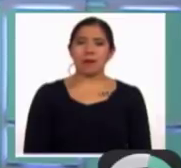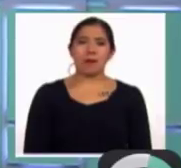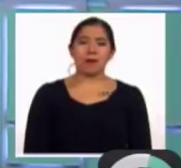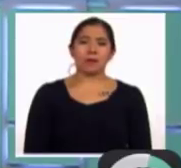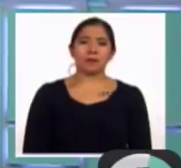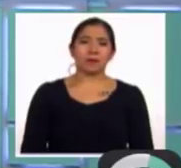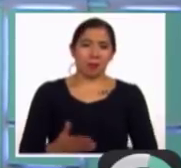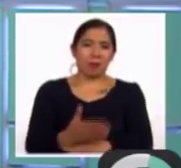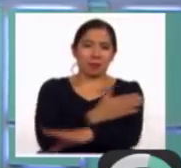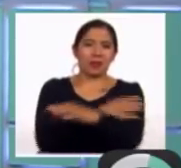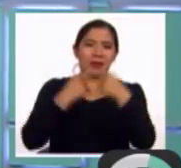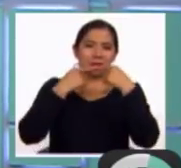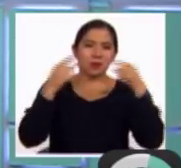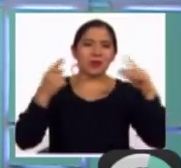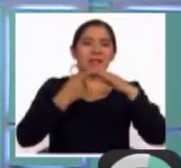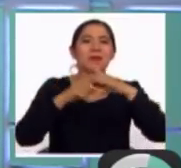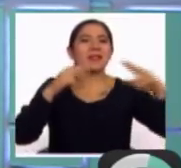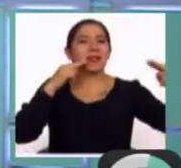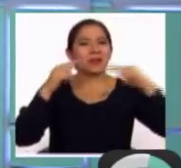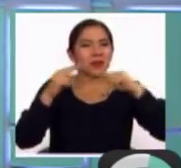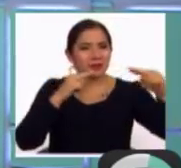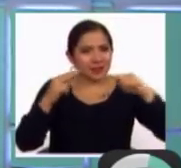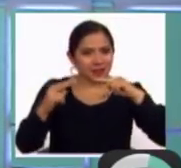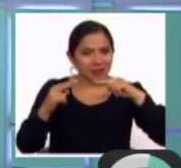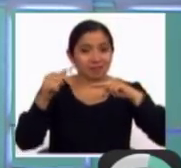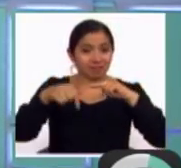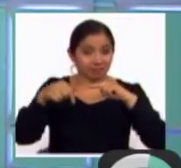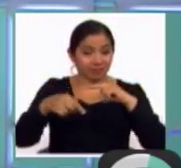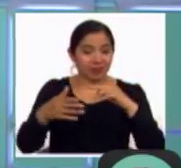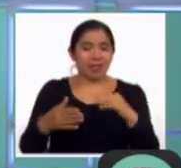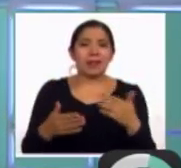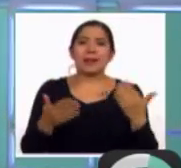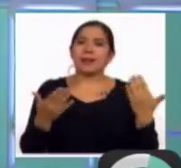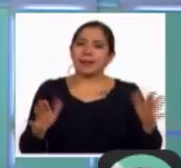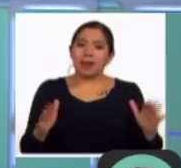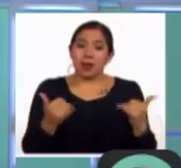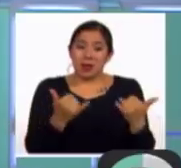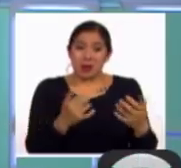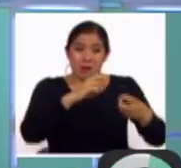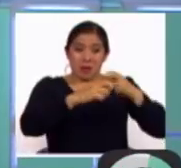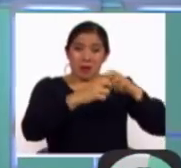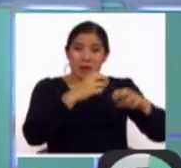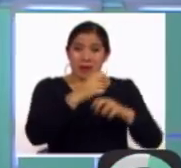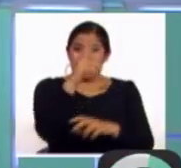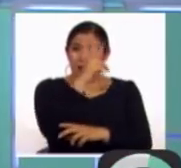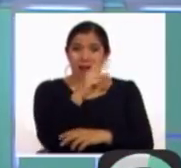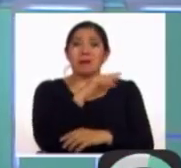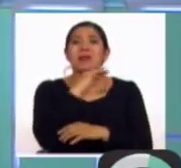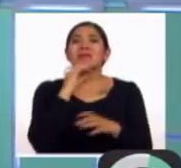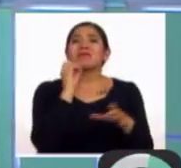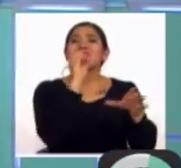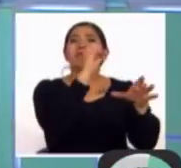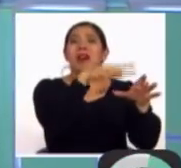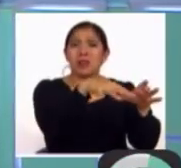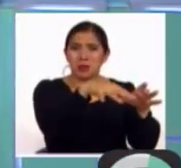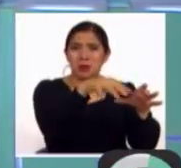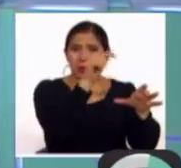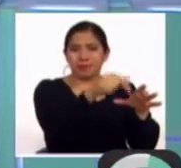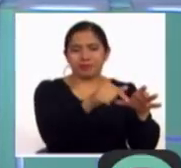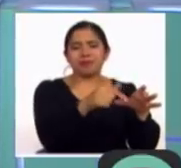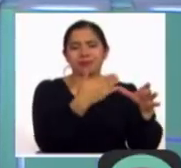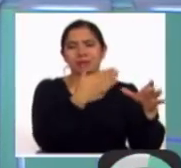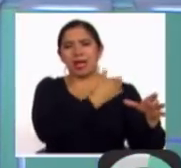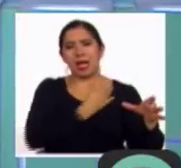lo anunciábamos al iniciar esta edición central de noticias. Tuvo que intervenir el presidente de Estado, Evo Morales, para llegar a